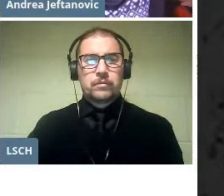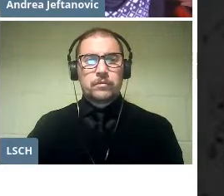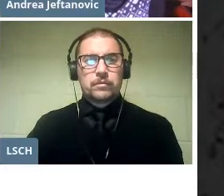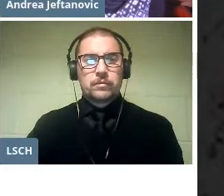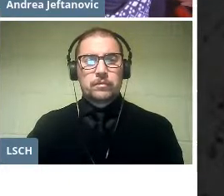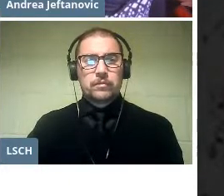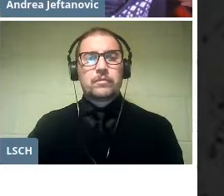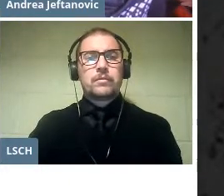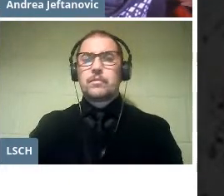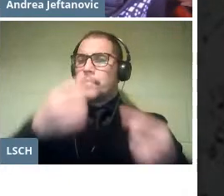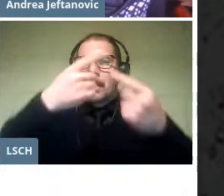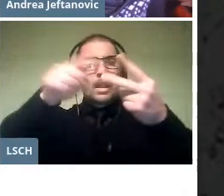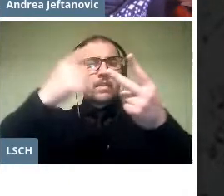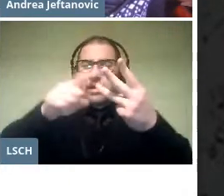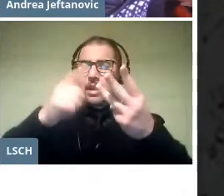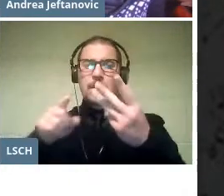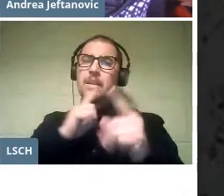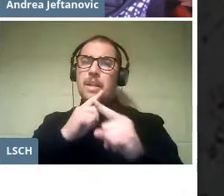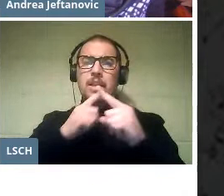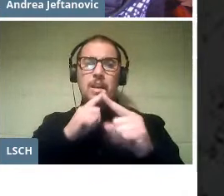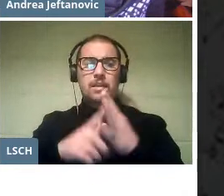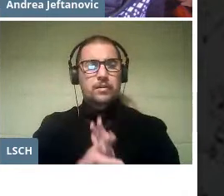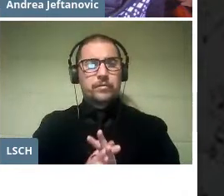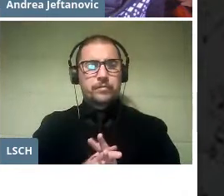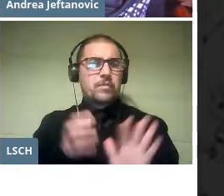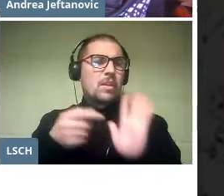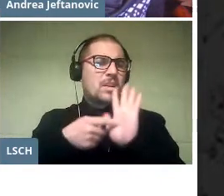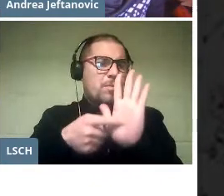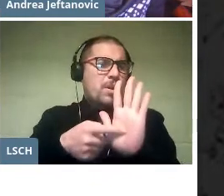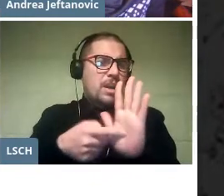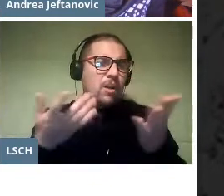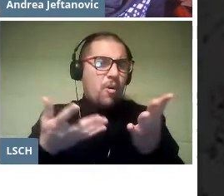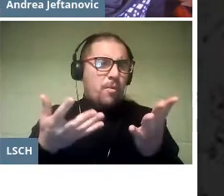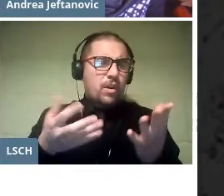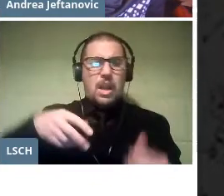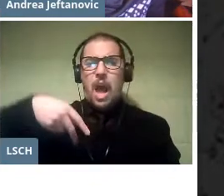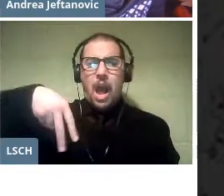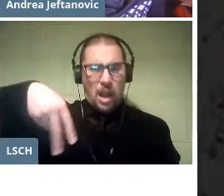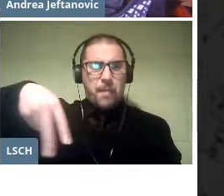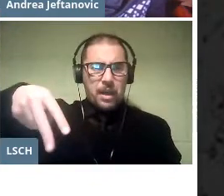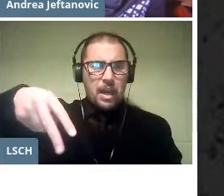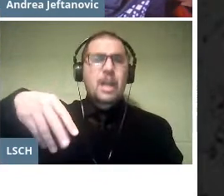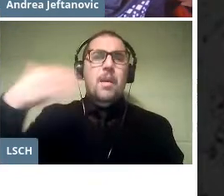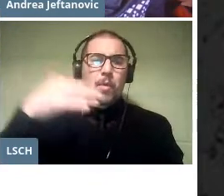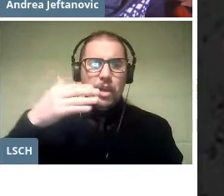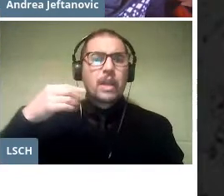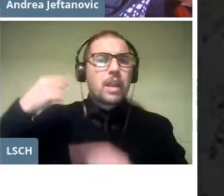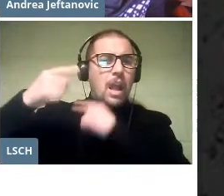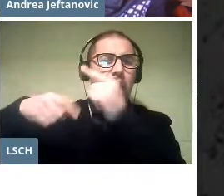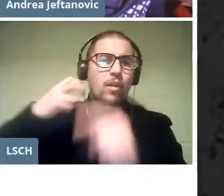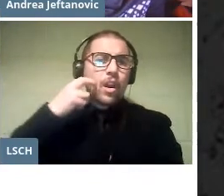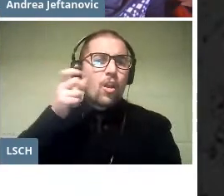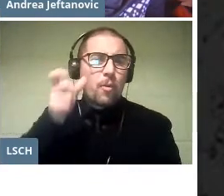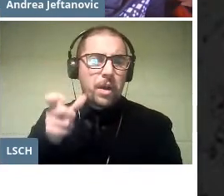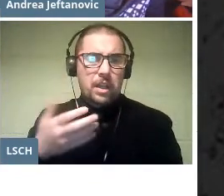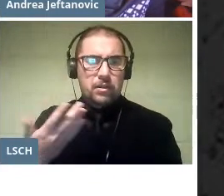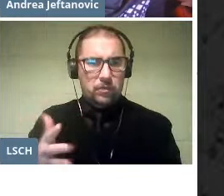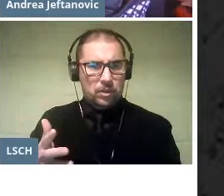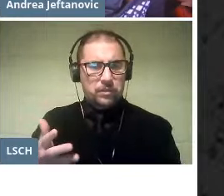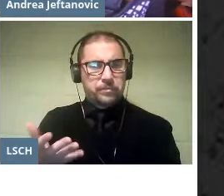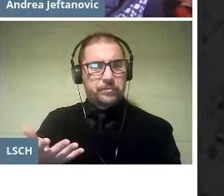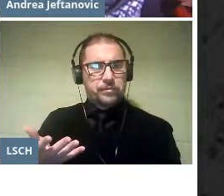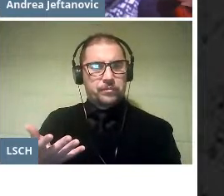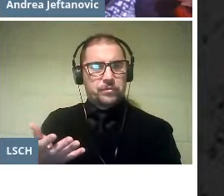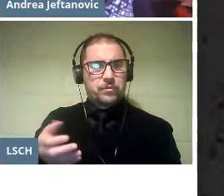En cada uno de estos textos se evidencia que caminar ha sido crucial en la historia de la humanidad. En ese sentido,